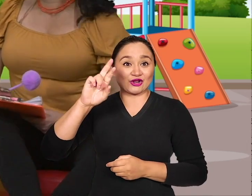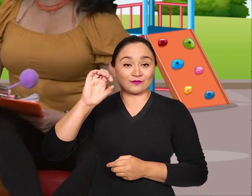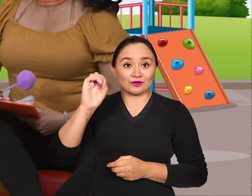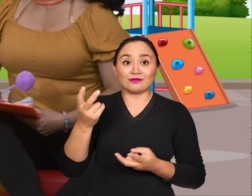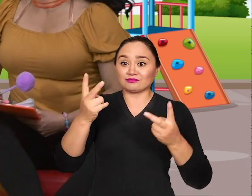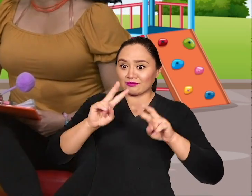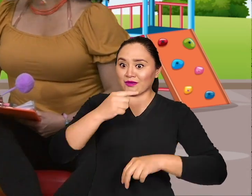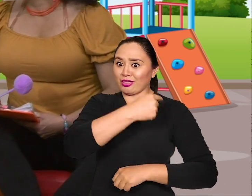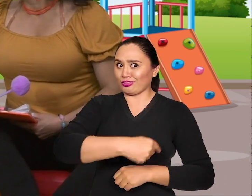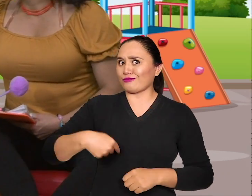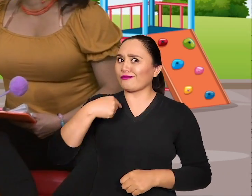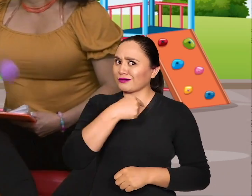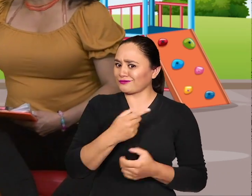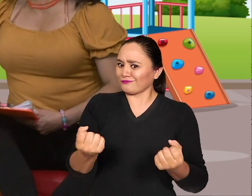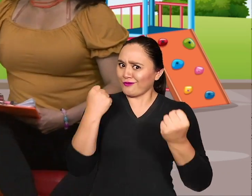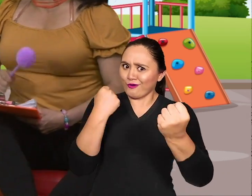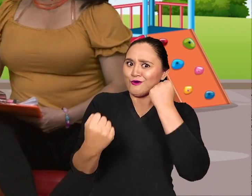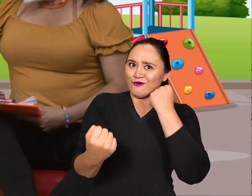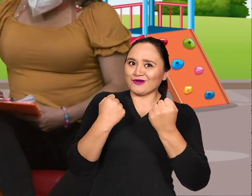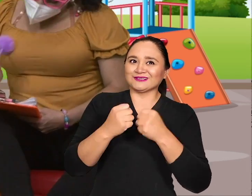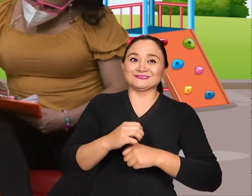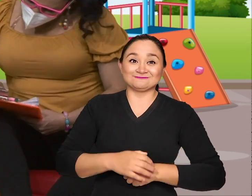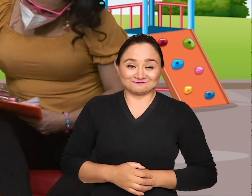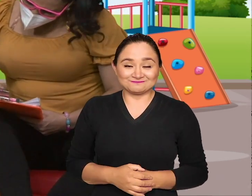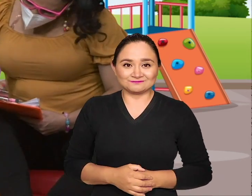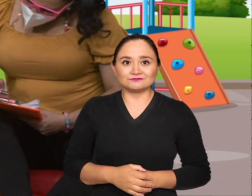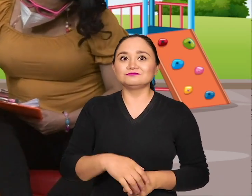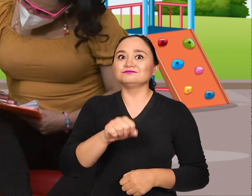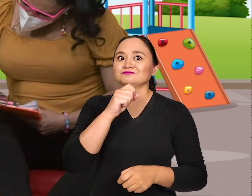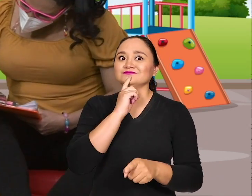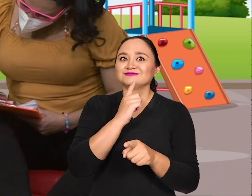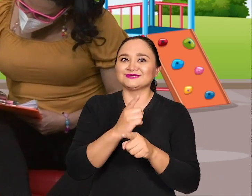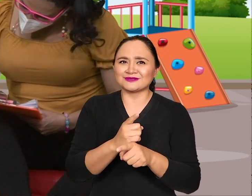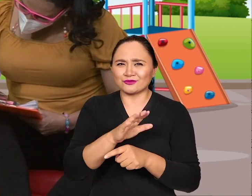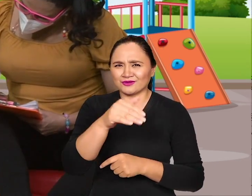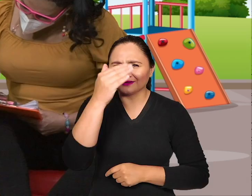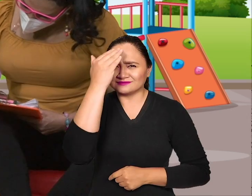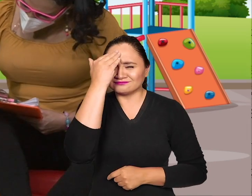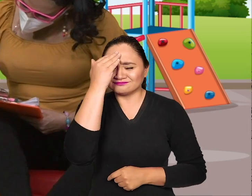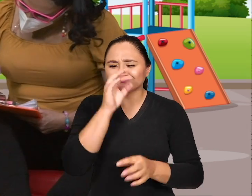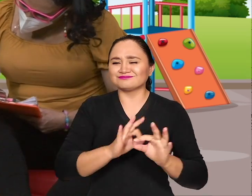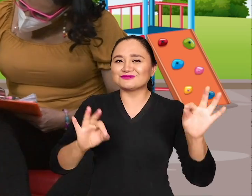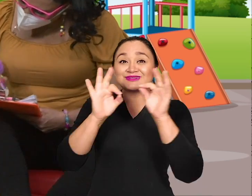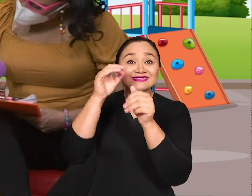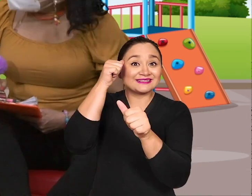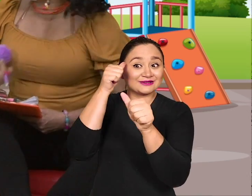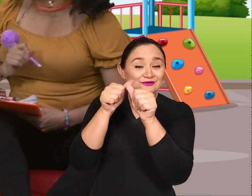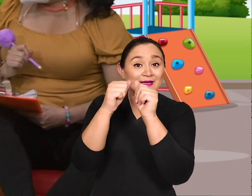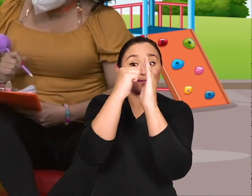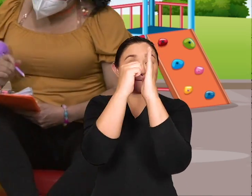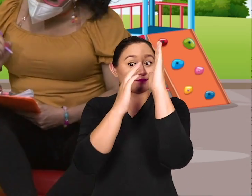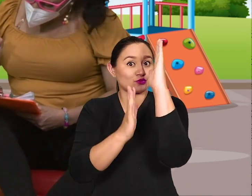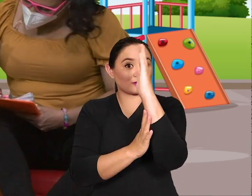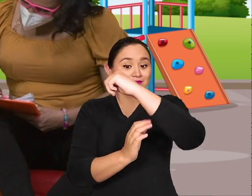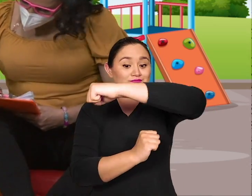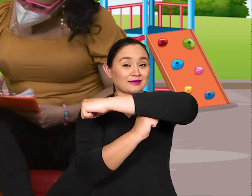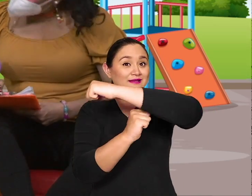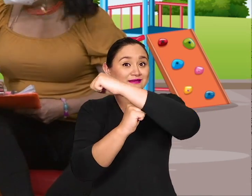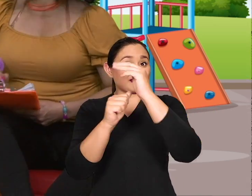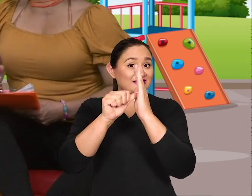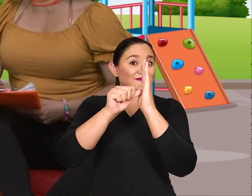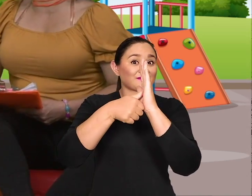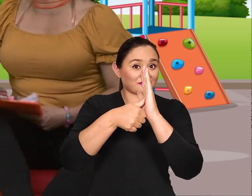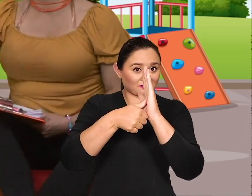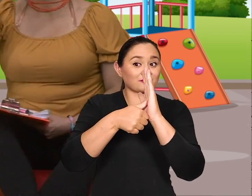la asignatura de educación física. Es verdad. ¿Sabes? Debemos recordar que el proyecto tiene como eje la formación